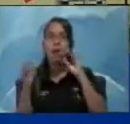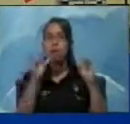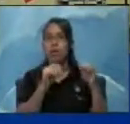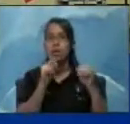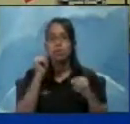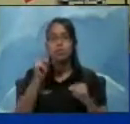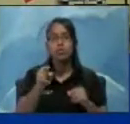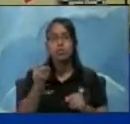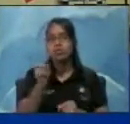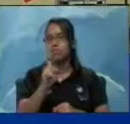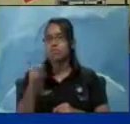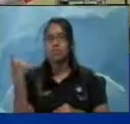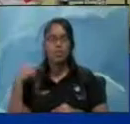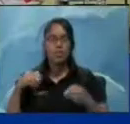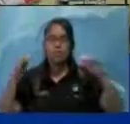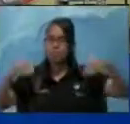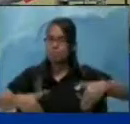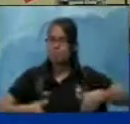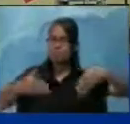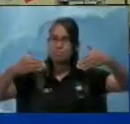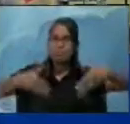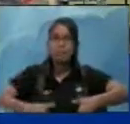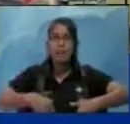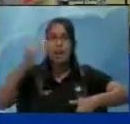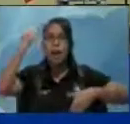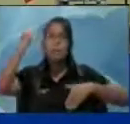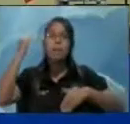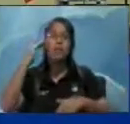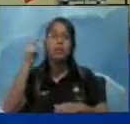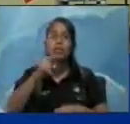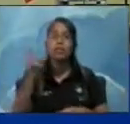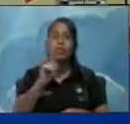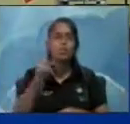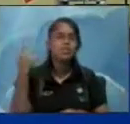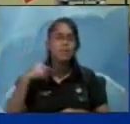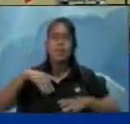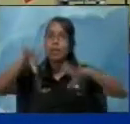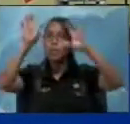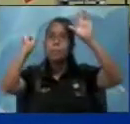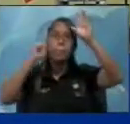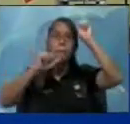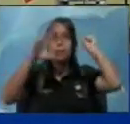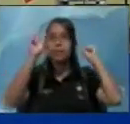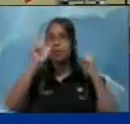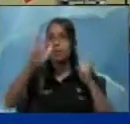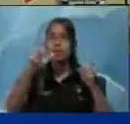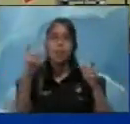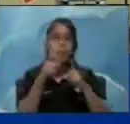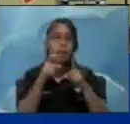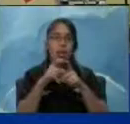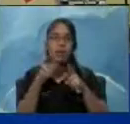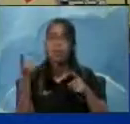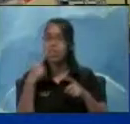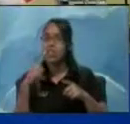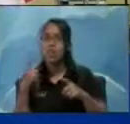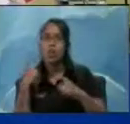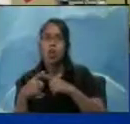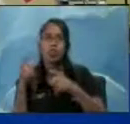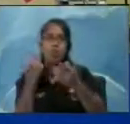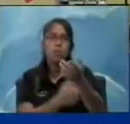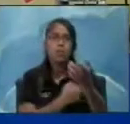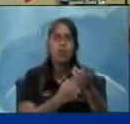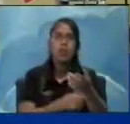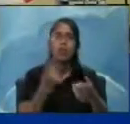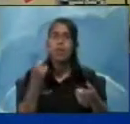usted no tiene que forzar la mente Usted no tiene que aprenderse tres palabras que dijo Gigi Ávila o que